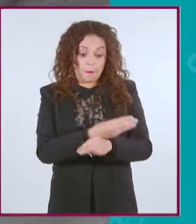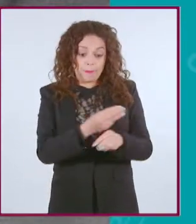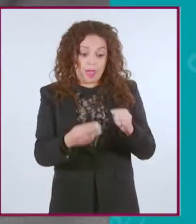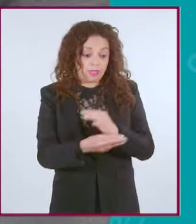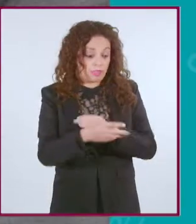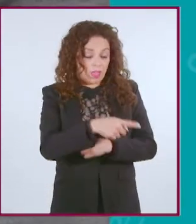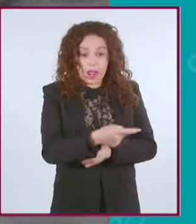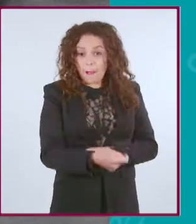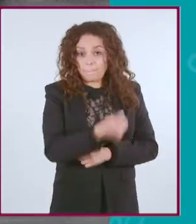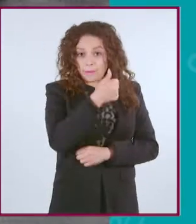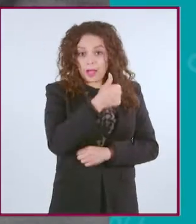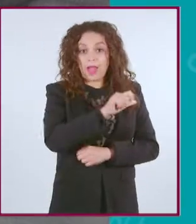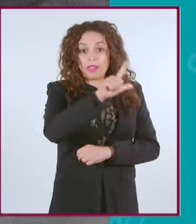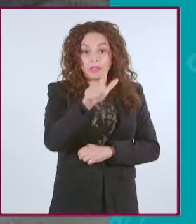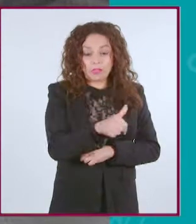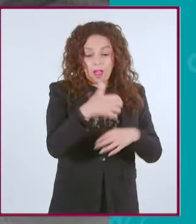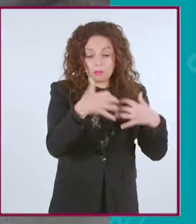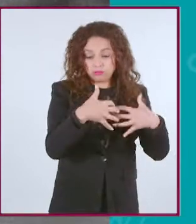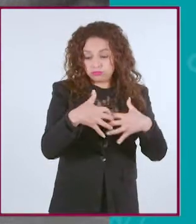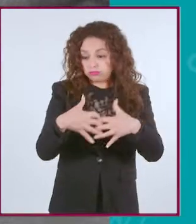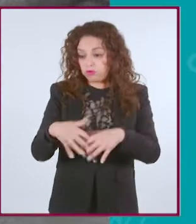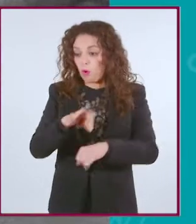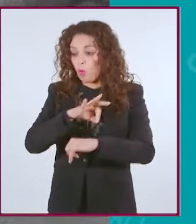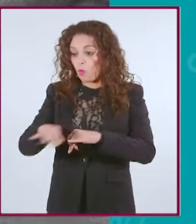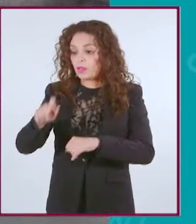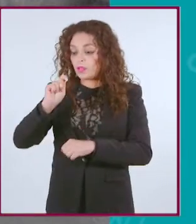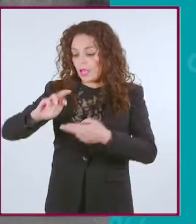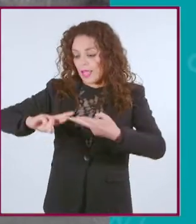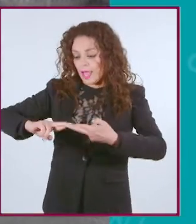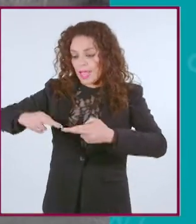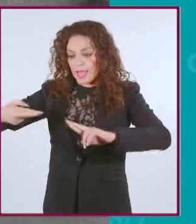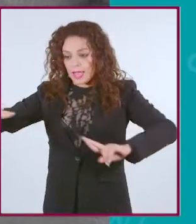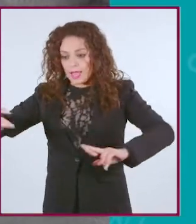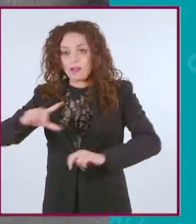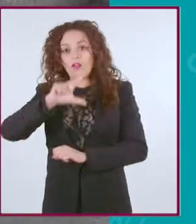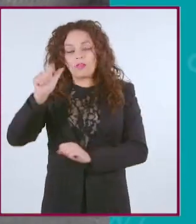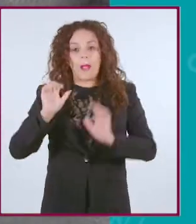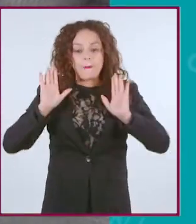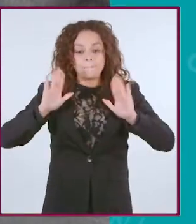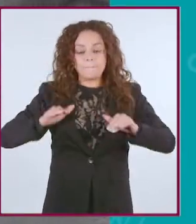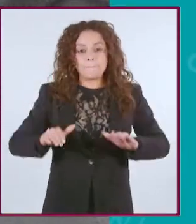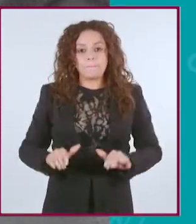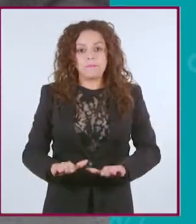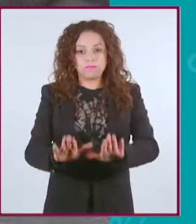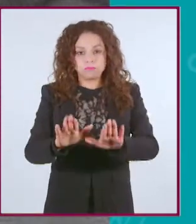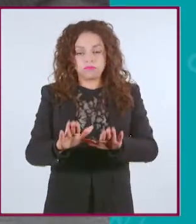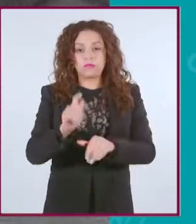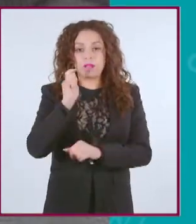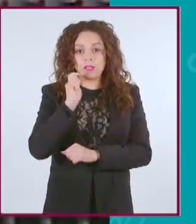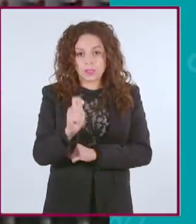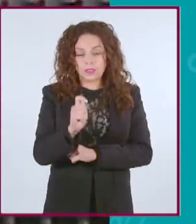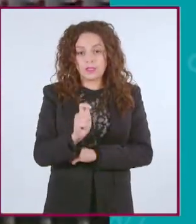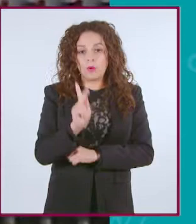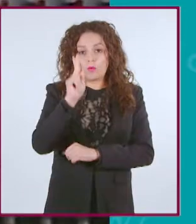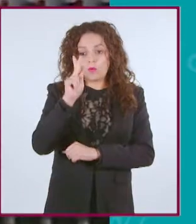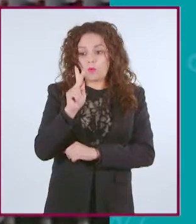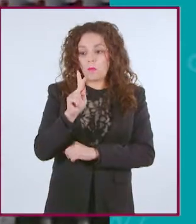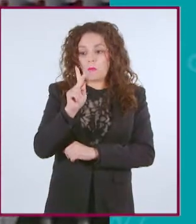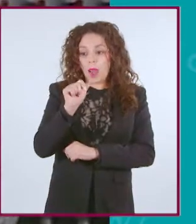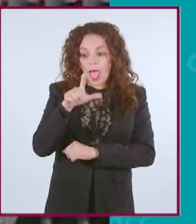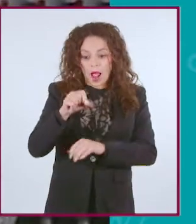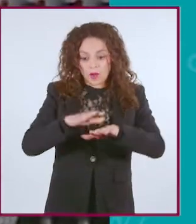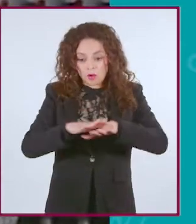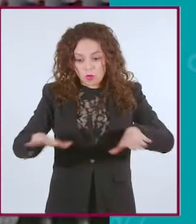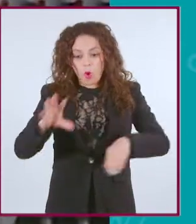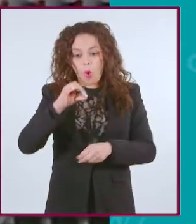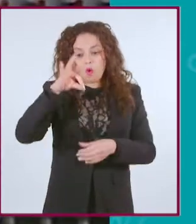terminar con el hilo. Este hilo pasa después a las tejedoras, ya sea de punto o tejido plano, para después nosotros seguir con el proceso